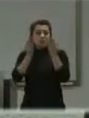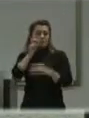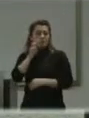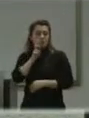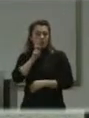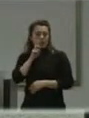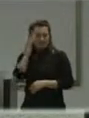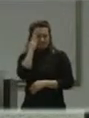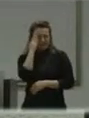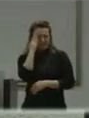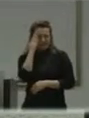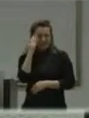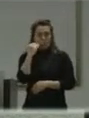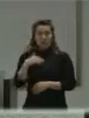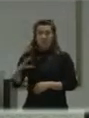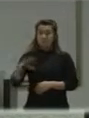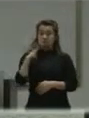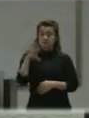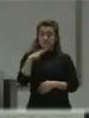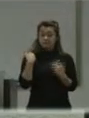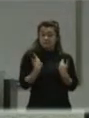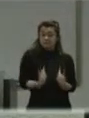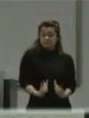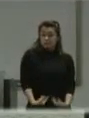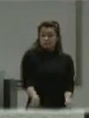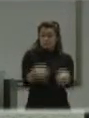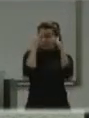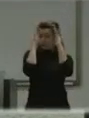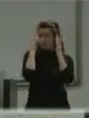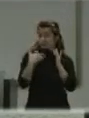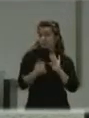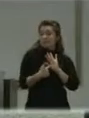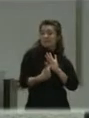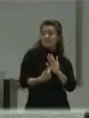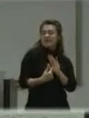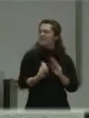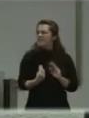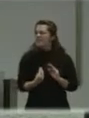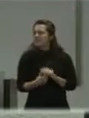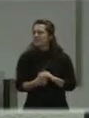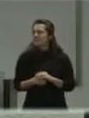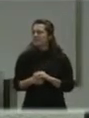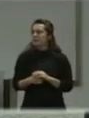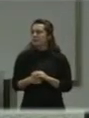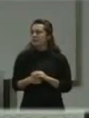se pone elegante para no estar en